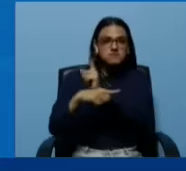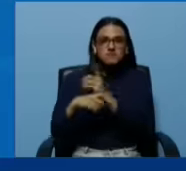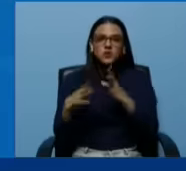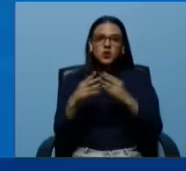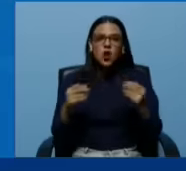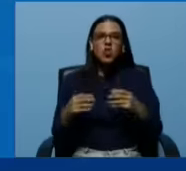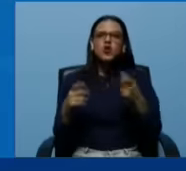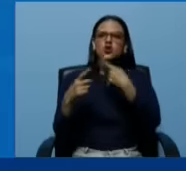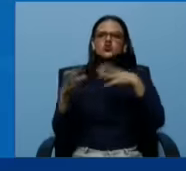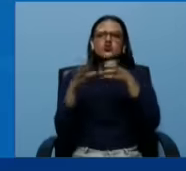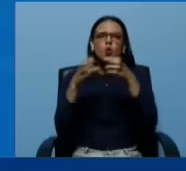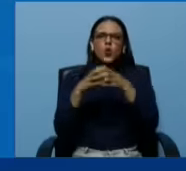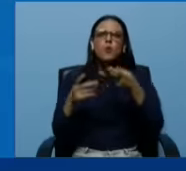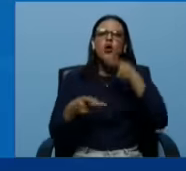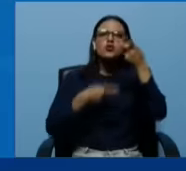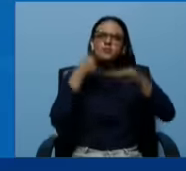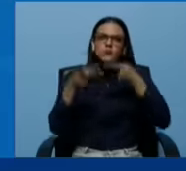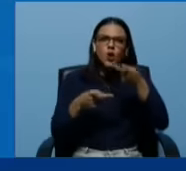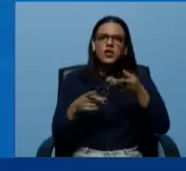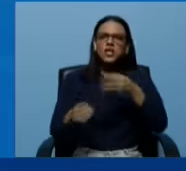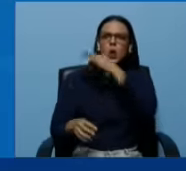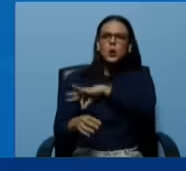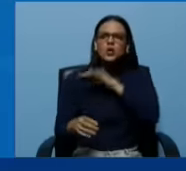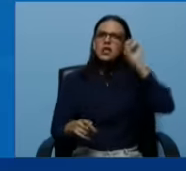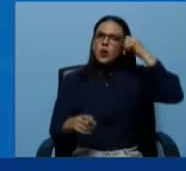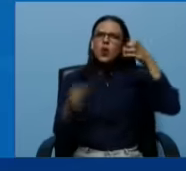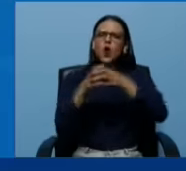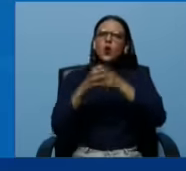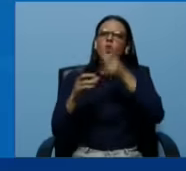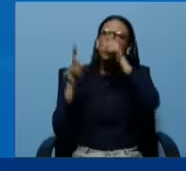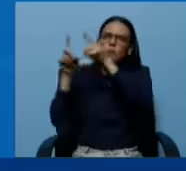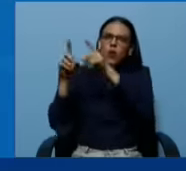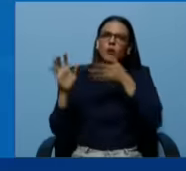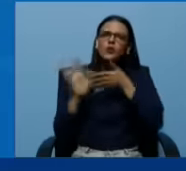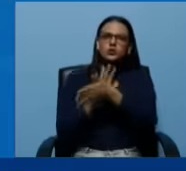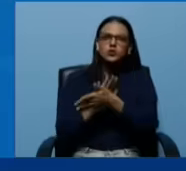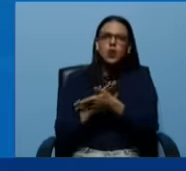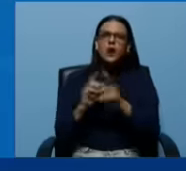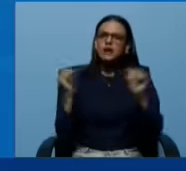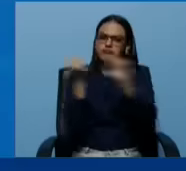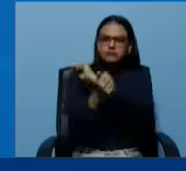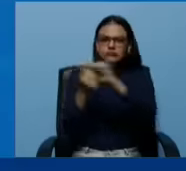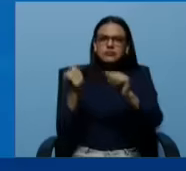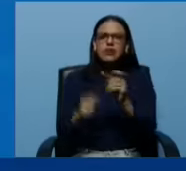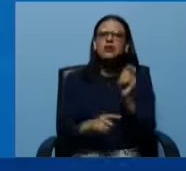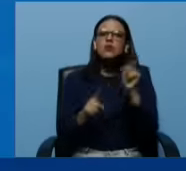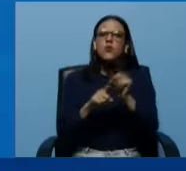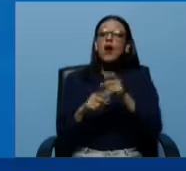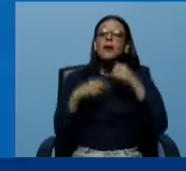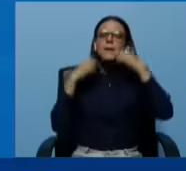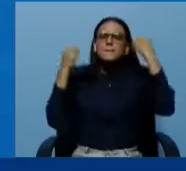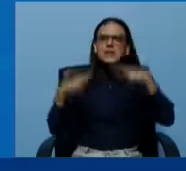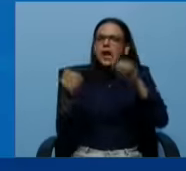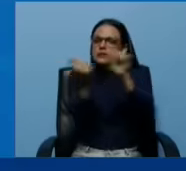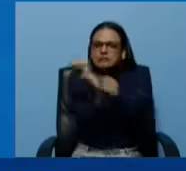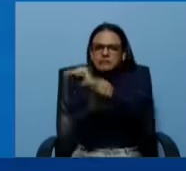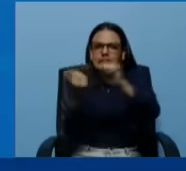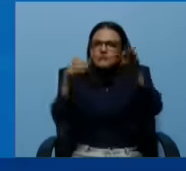movimientos sociales? ¿Se acuerdan del Grupo de Lima? Extinto, derrotado,